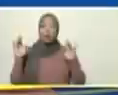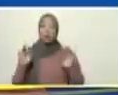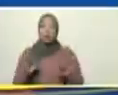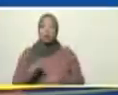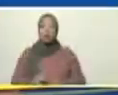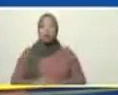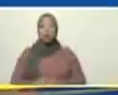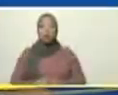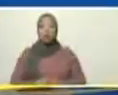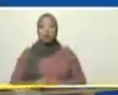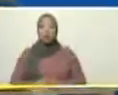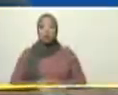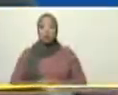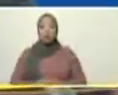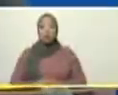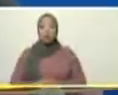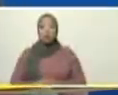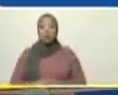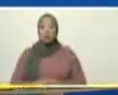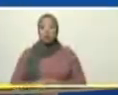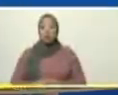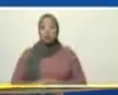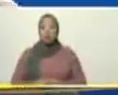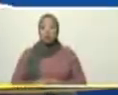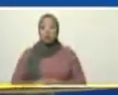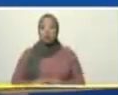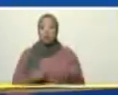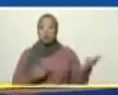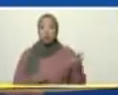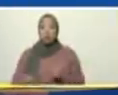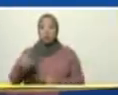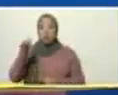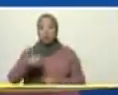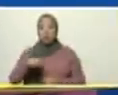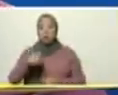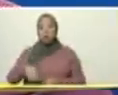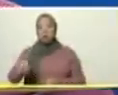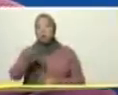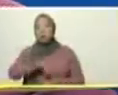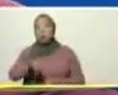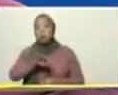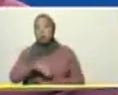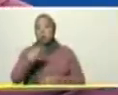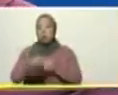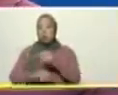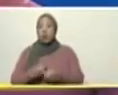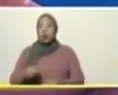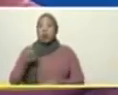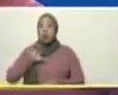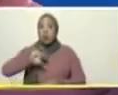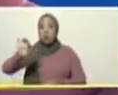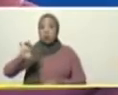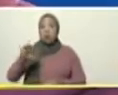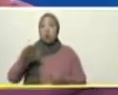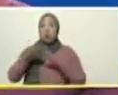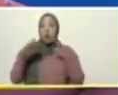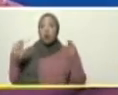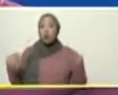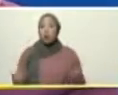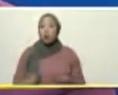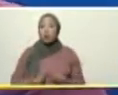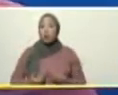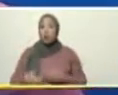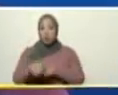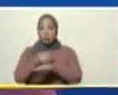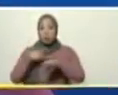humanos, nos parece sorprendente, porque allá en Chile, donde dicen que hay separación del Estado y donde dicen que el